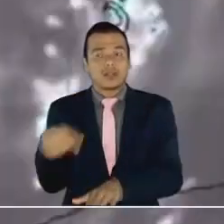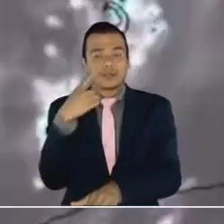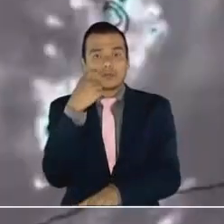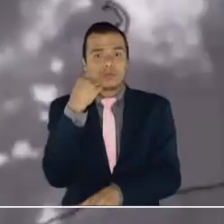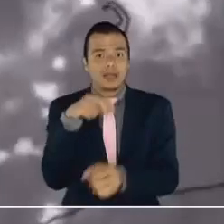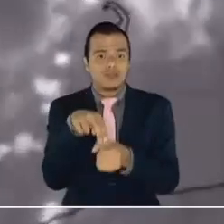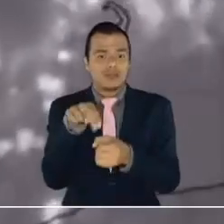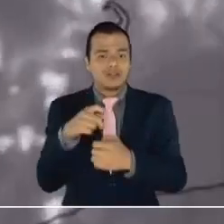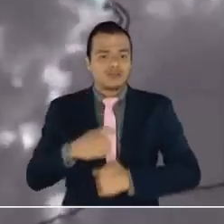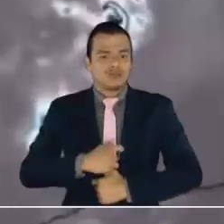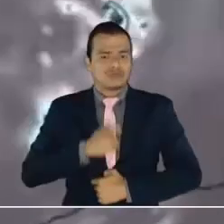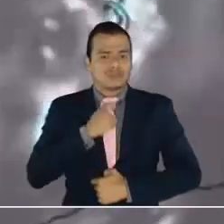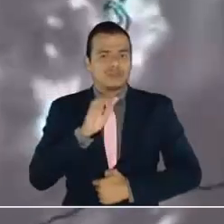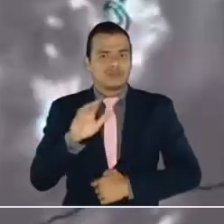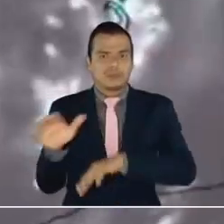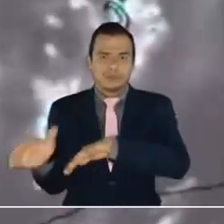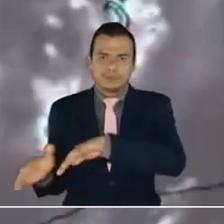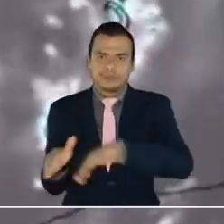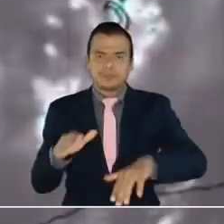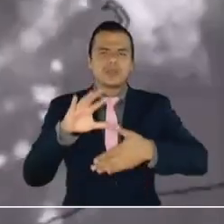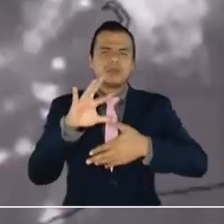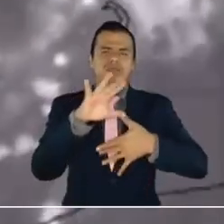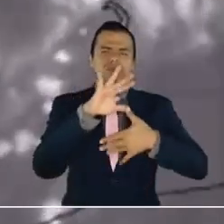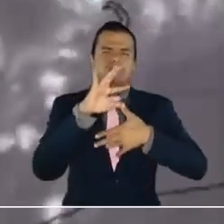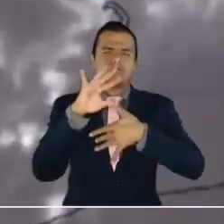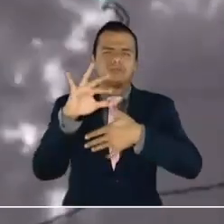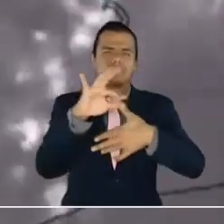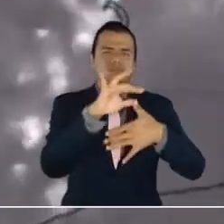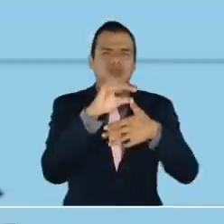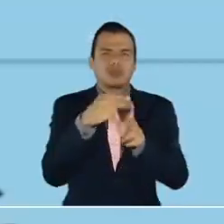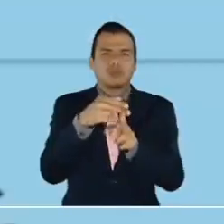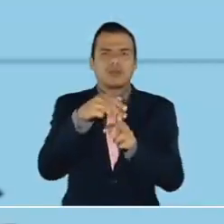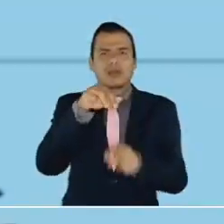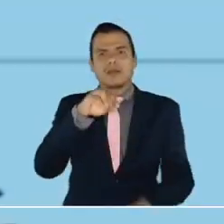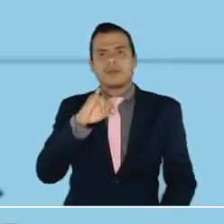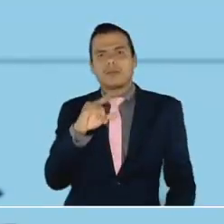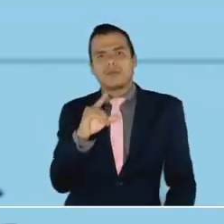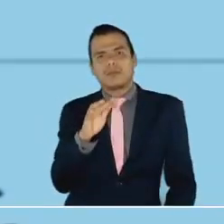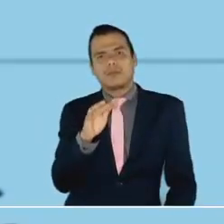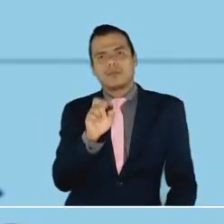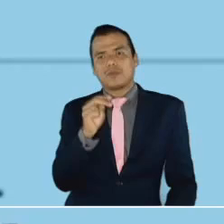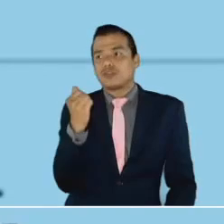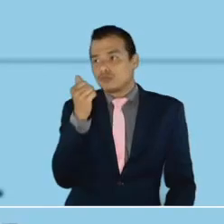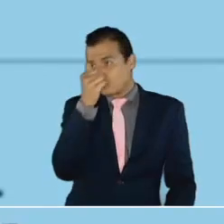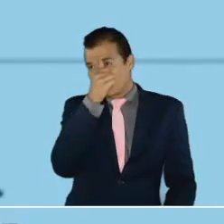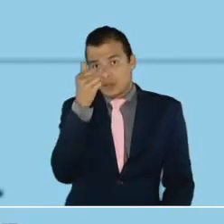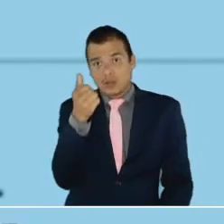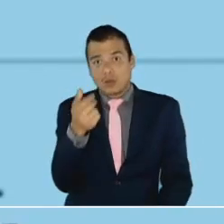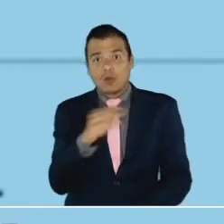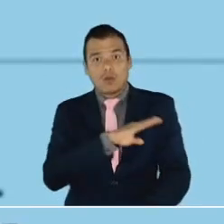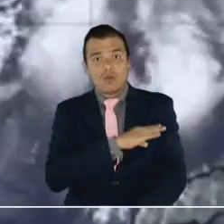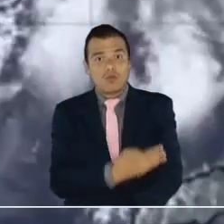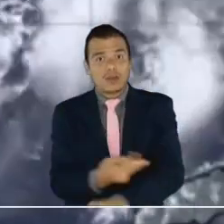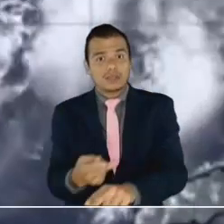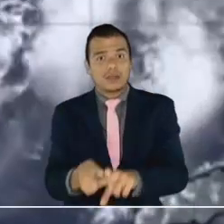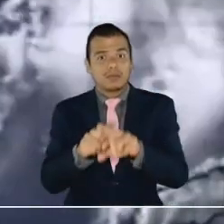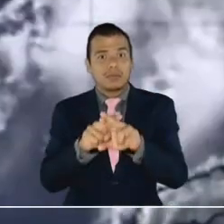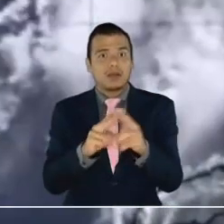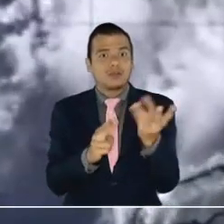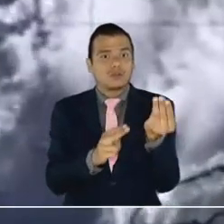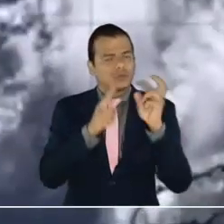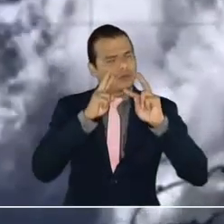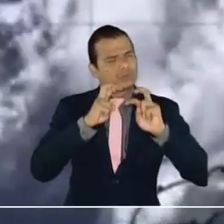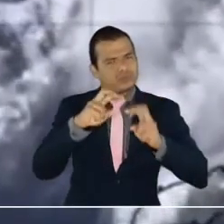por el huracán Milton. Este fenómeno se intensificó este domingo y, según el Centro Nacional de Huracanes, podría llegar a ser de